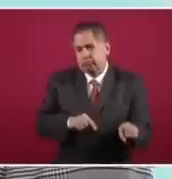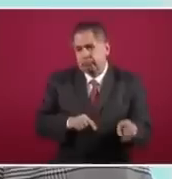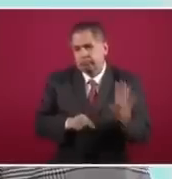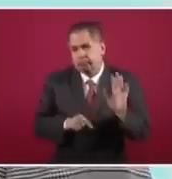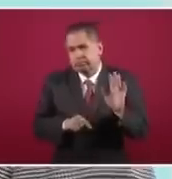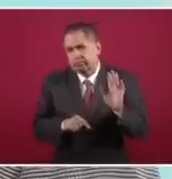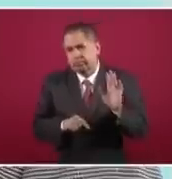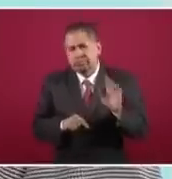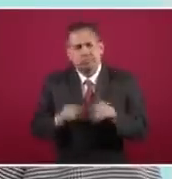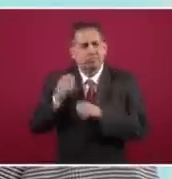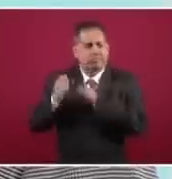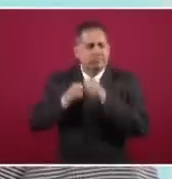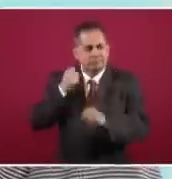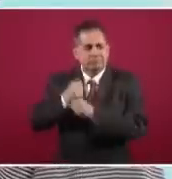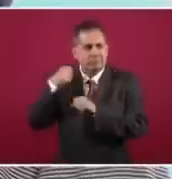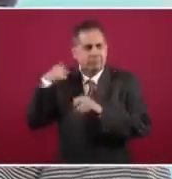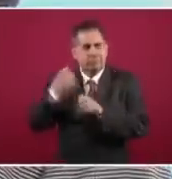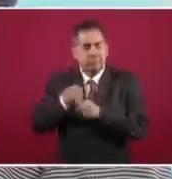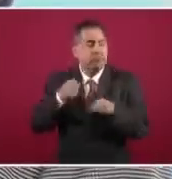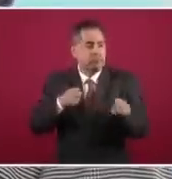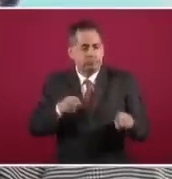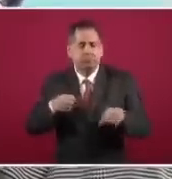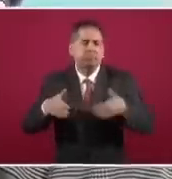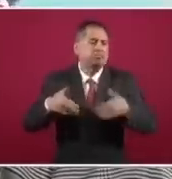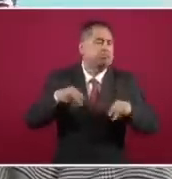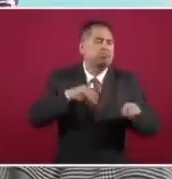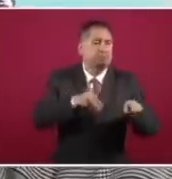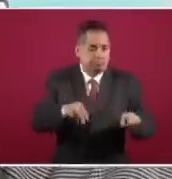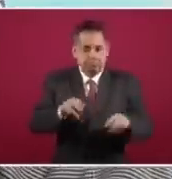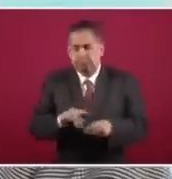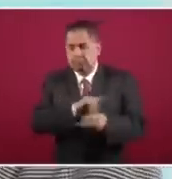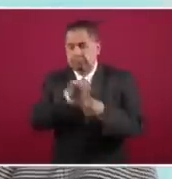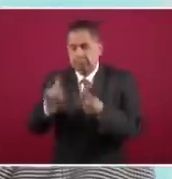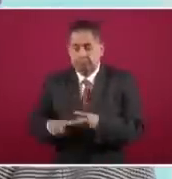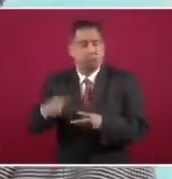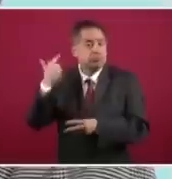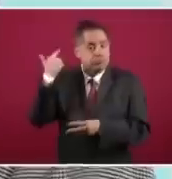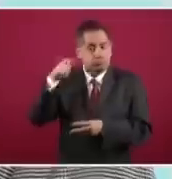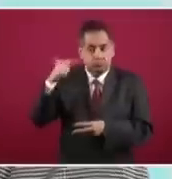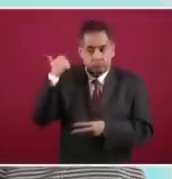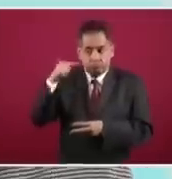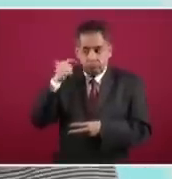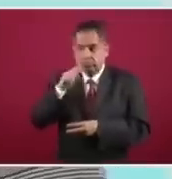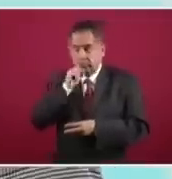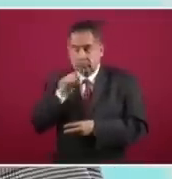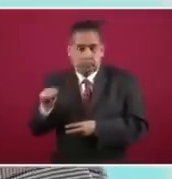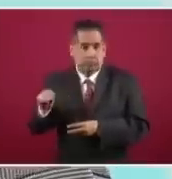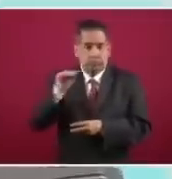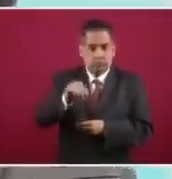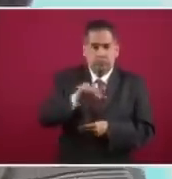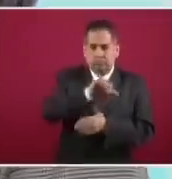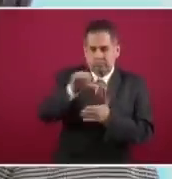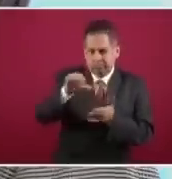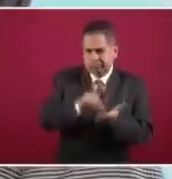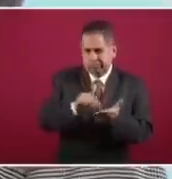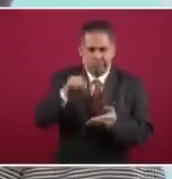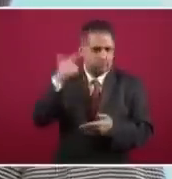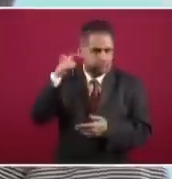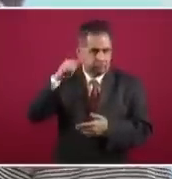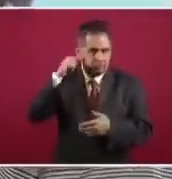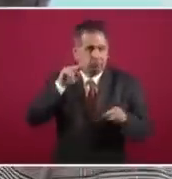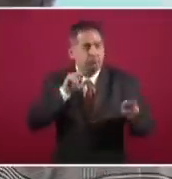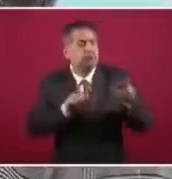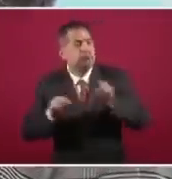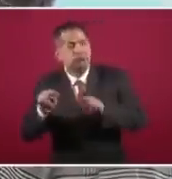de larga data en la ciudad. En la ciudad de Guadalajara recorrimos el centro histórico con